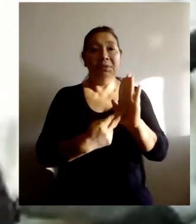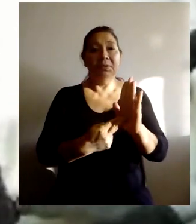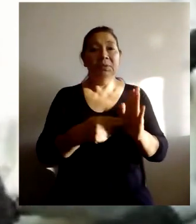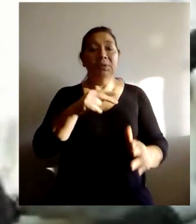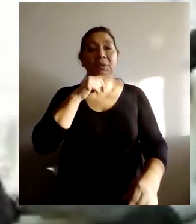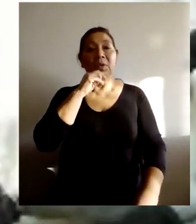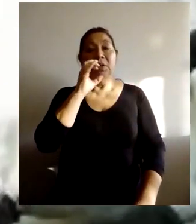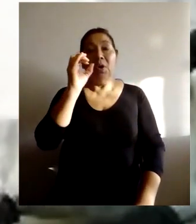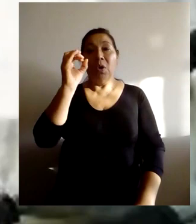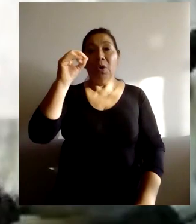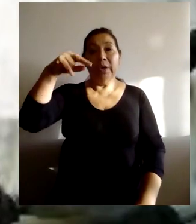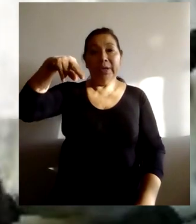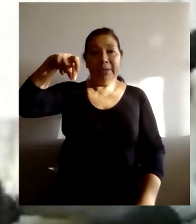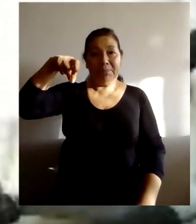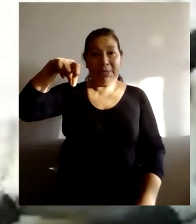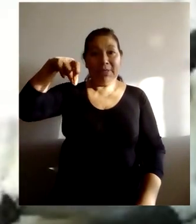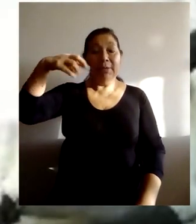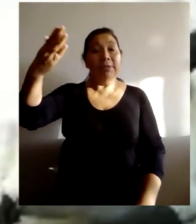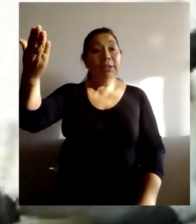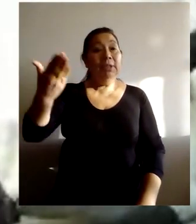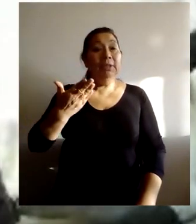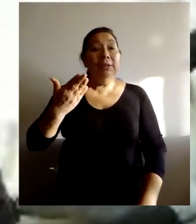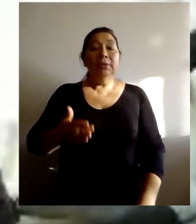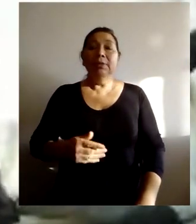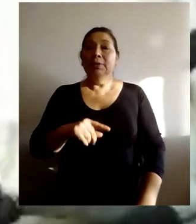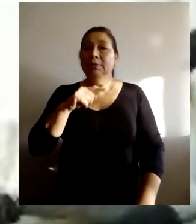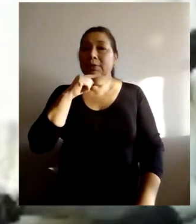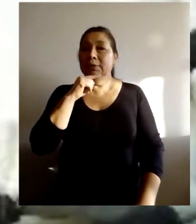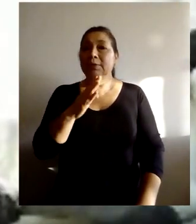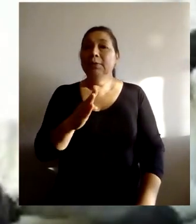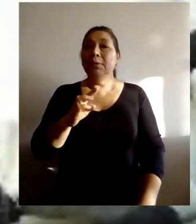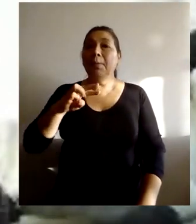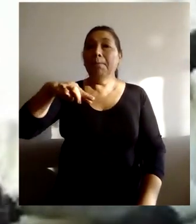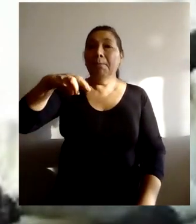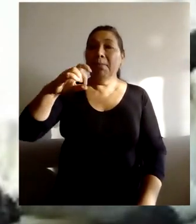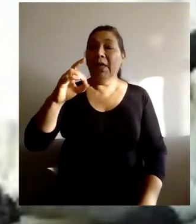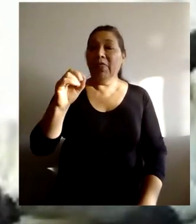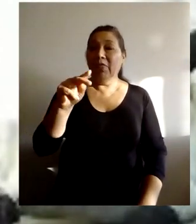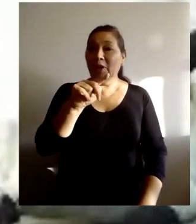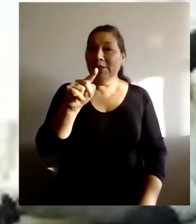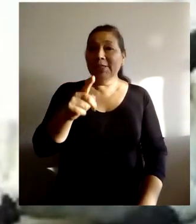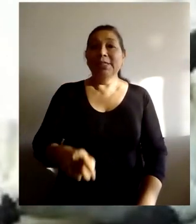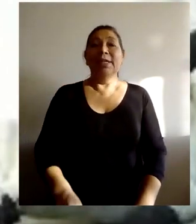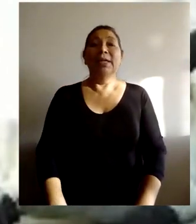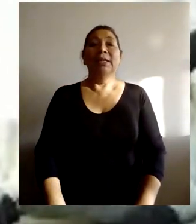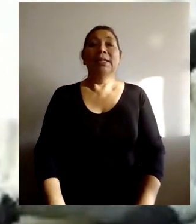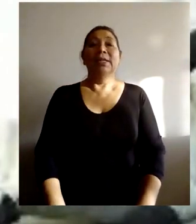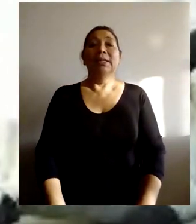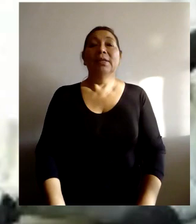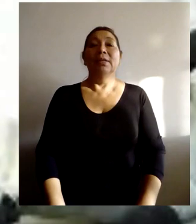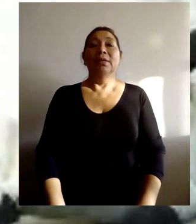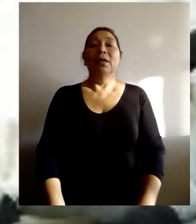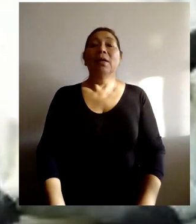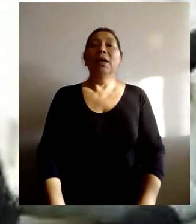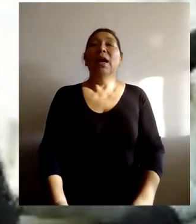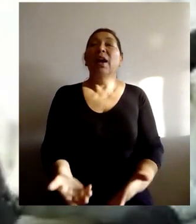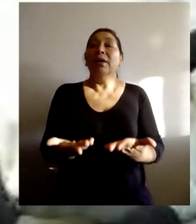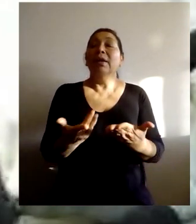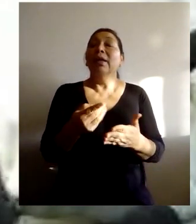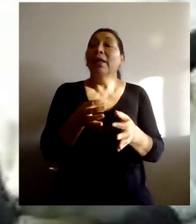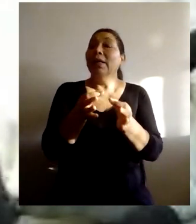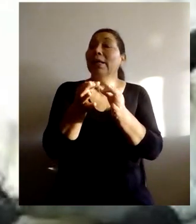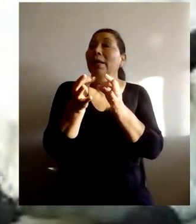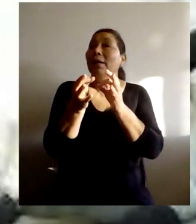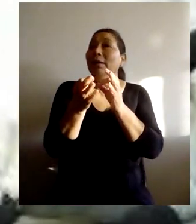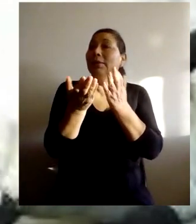en representación de la ONP en el proceso seguido por la señora Valle de Mendoza, Alberta Eleodora, en la que la pretensión